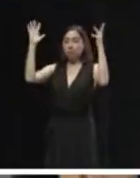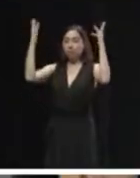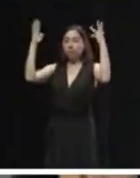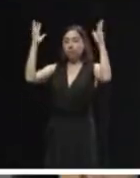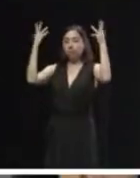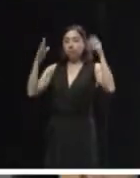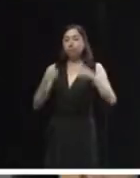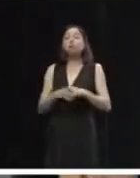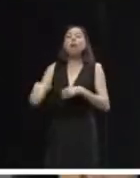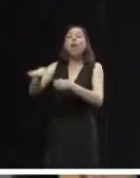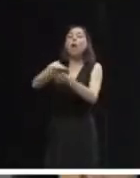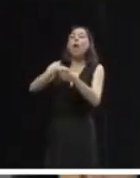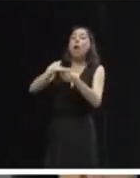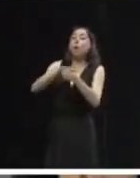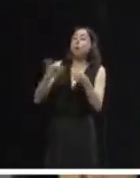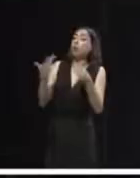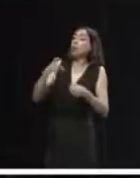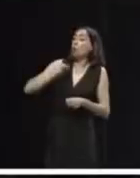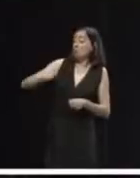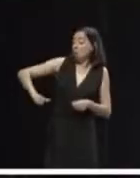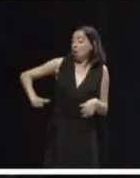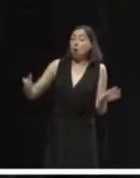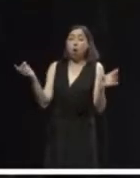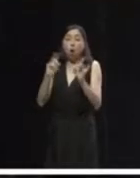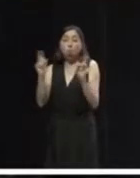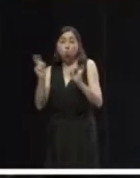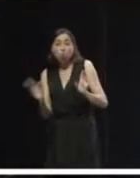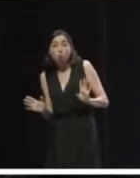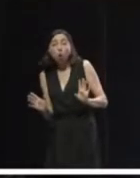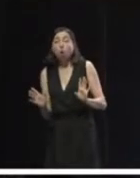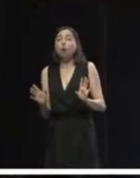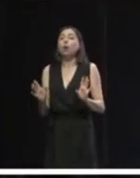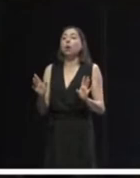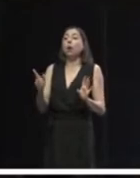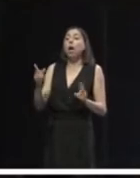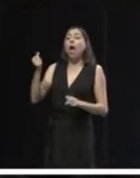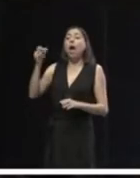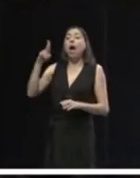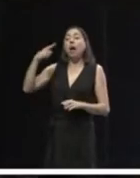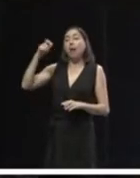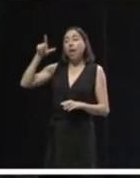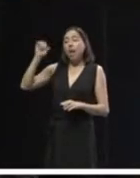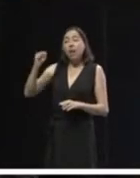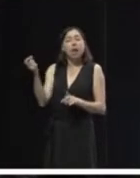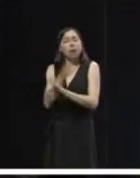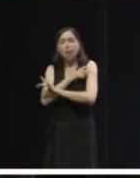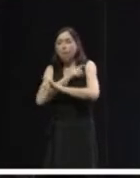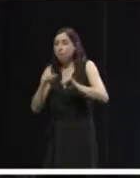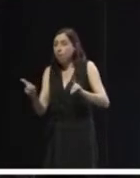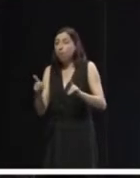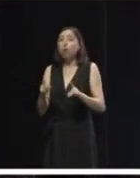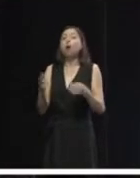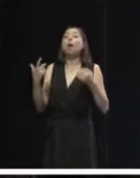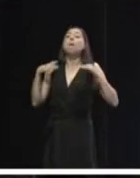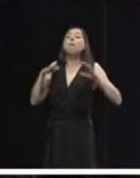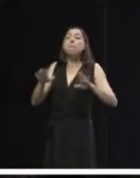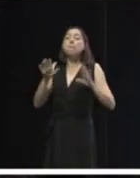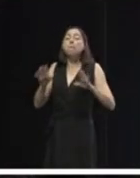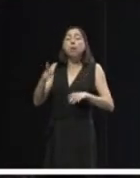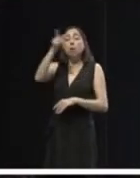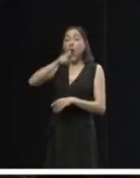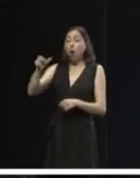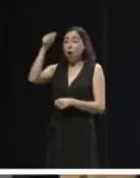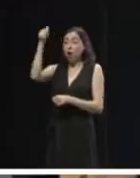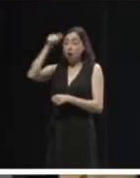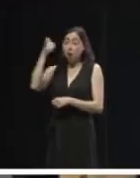A los barrios ricos no, a la feria tampoco. En una hora se arregla el corte de luz, pero a los trabajadores y